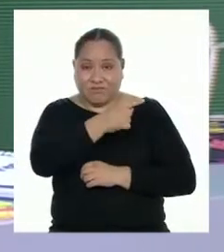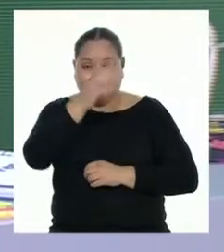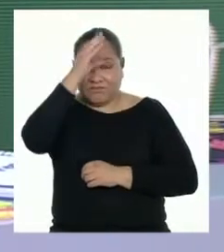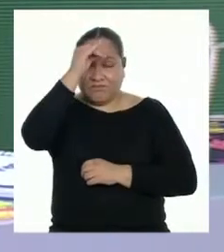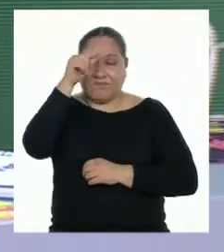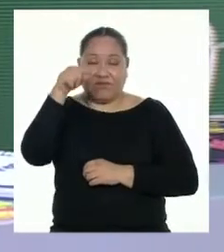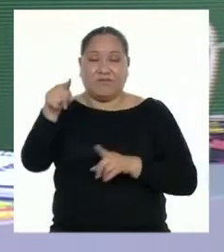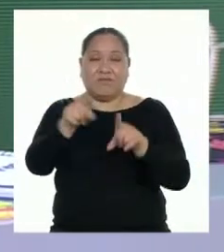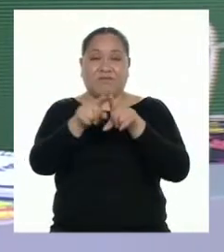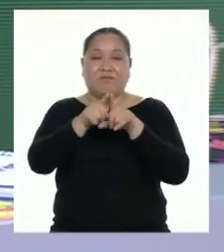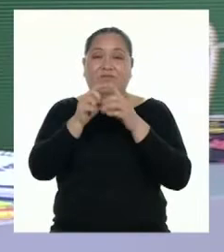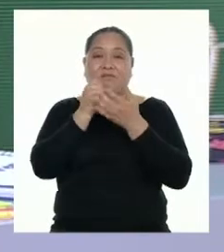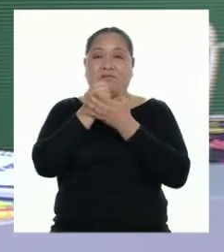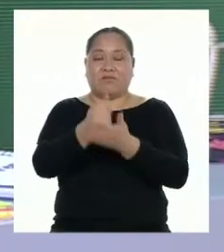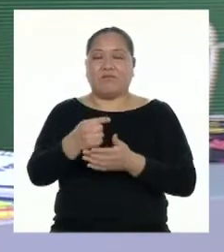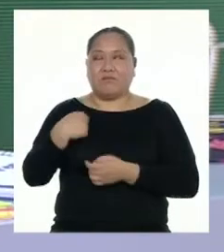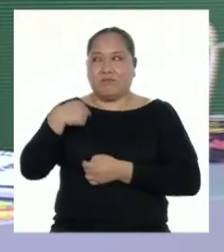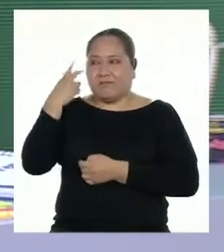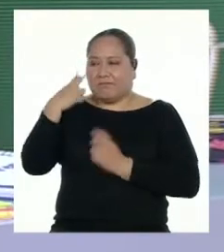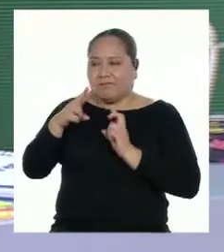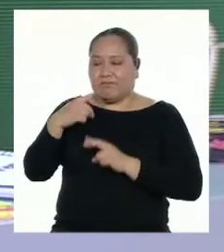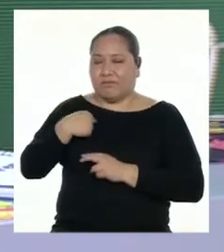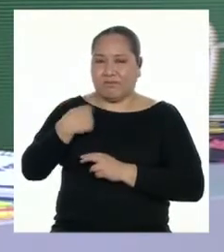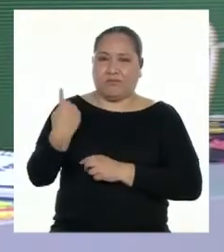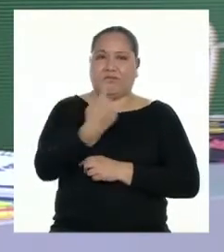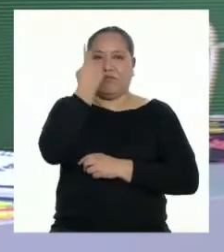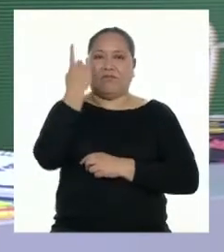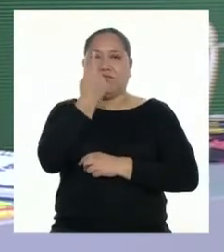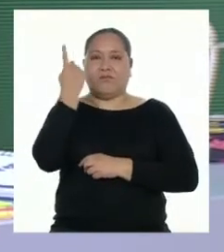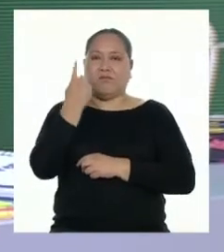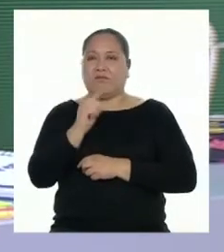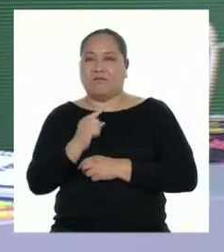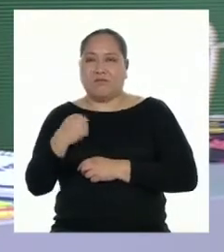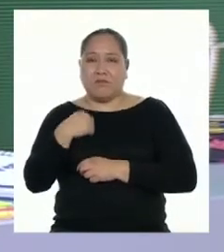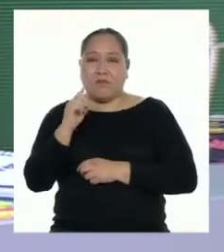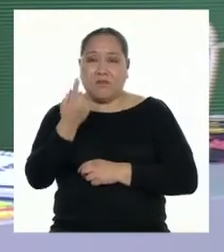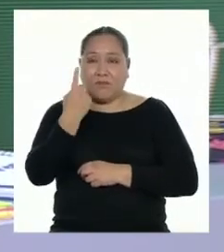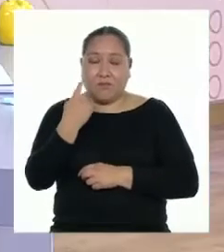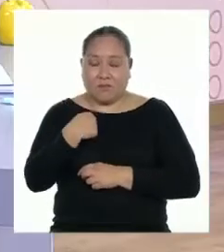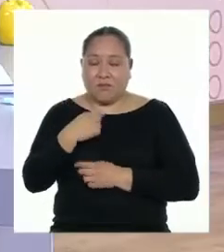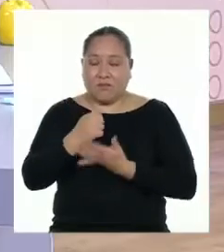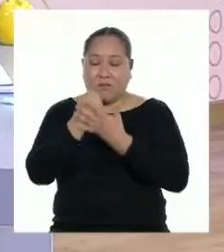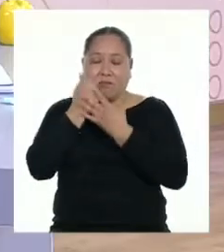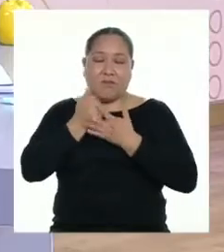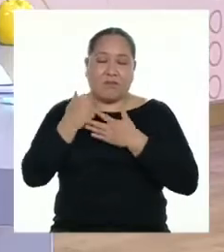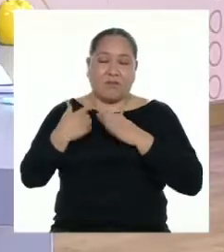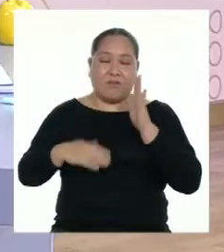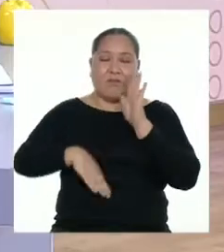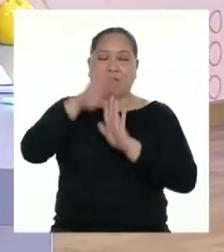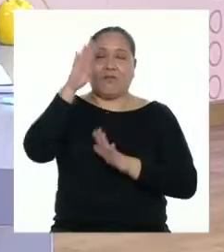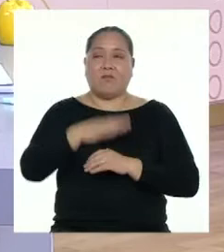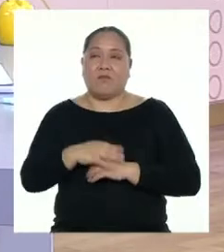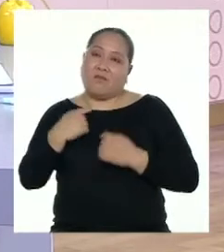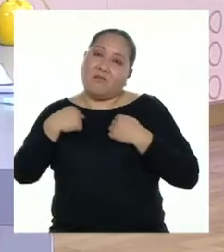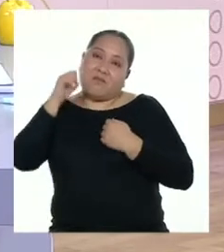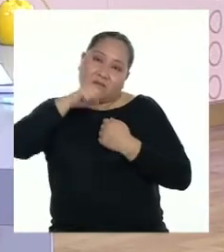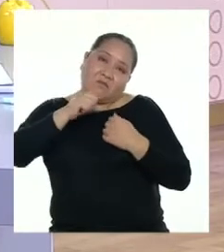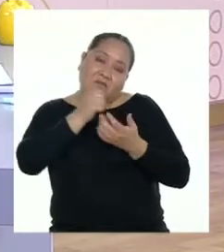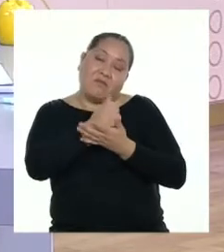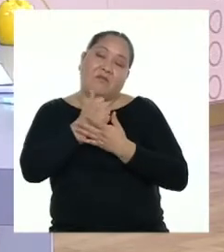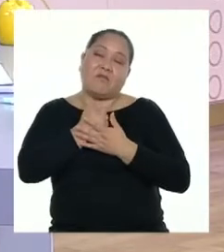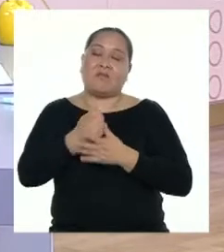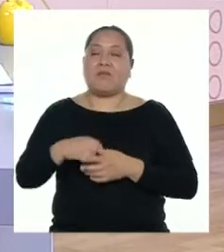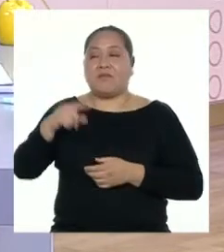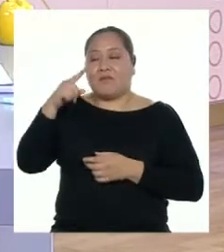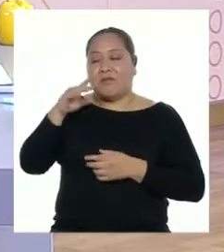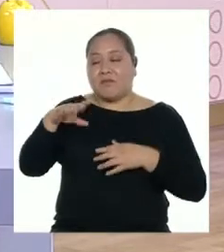de que no estoy sola, que no soy la única pasando por eso, ayuda a seguir, al menos a mí. Además, nos permite identificar